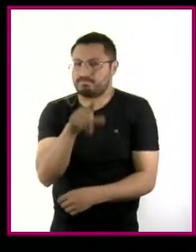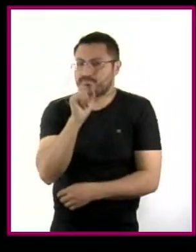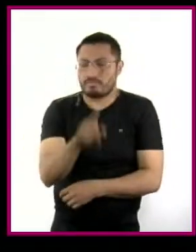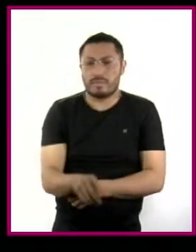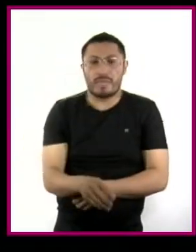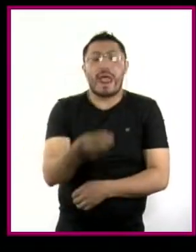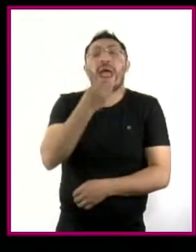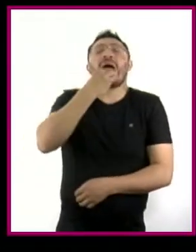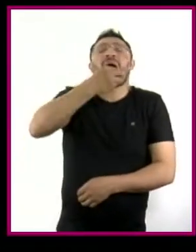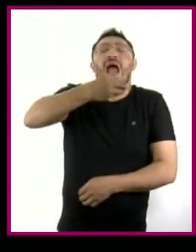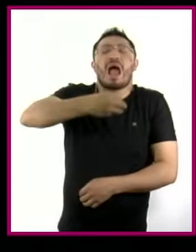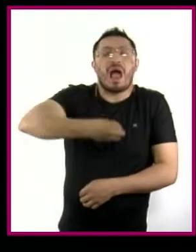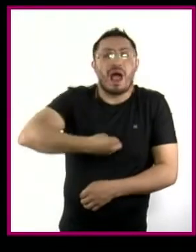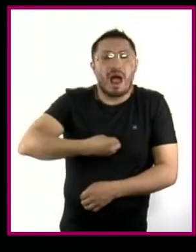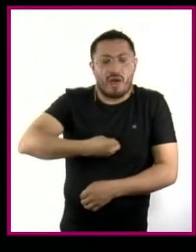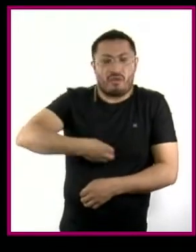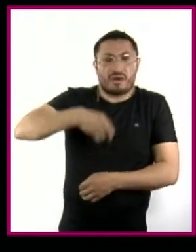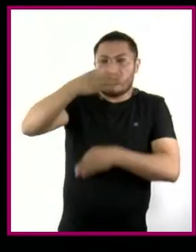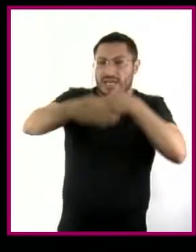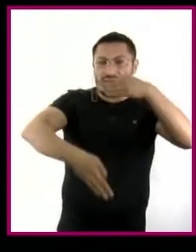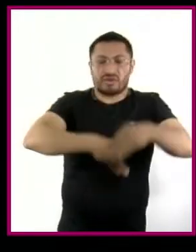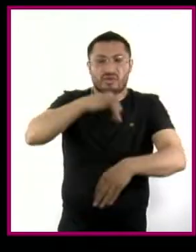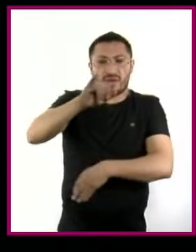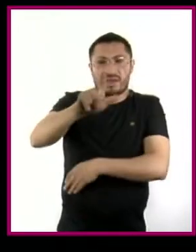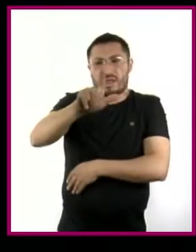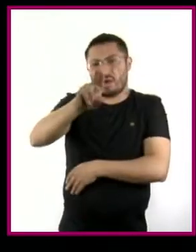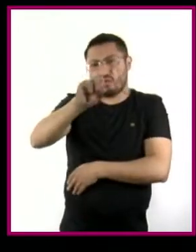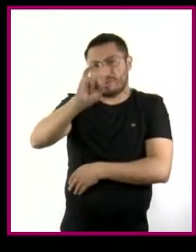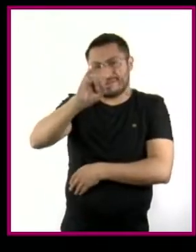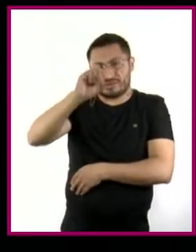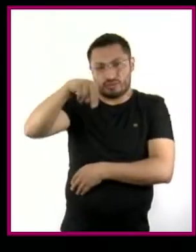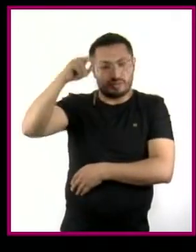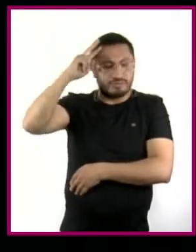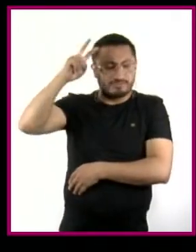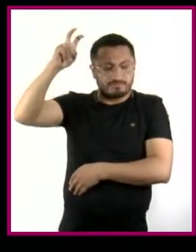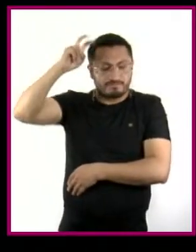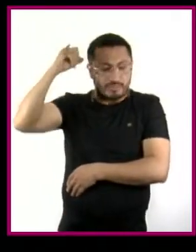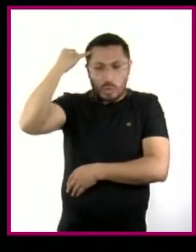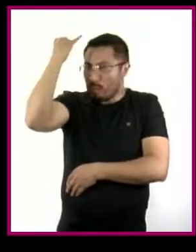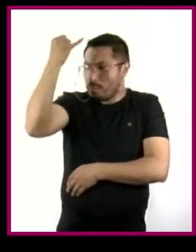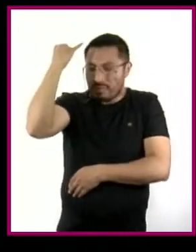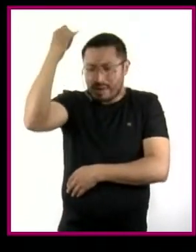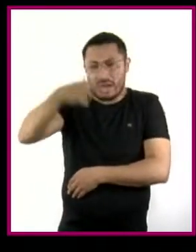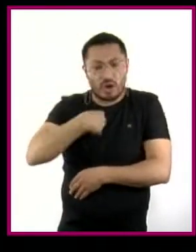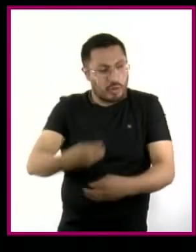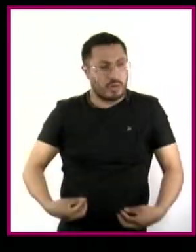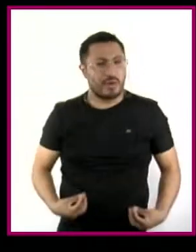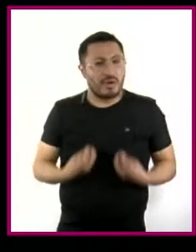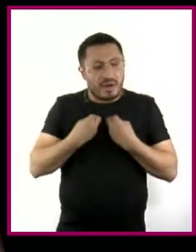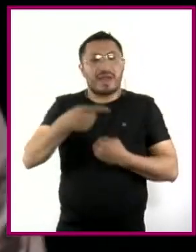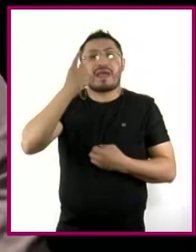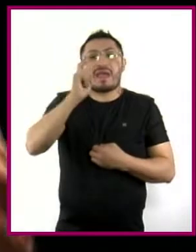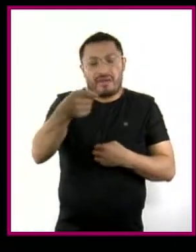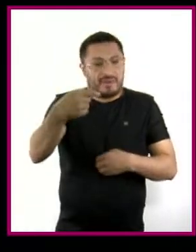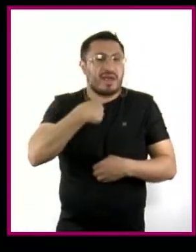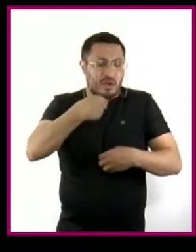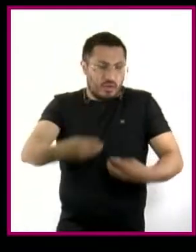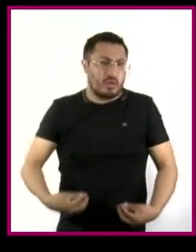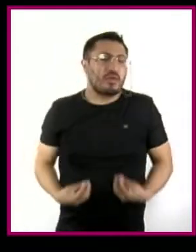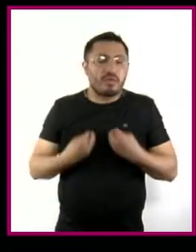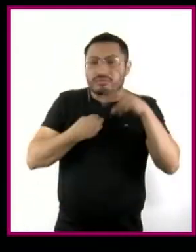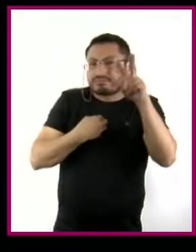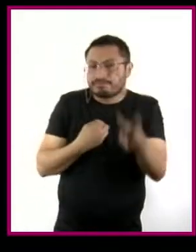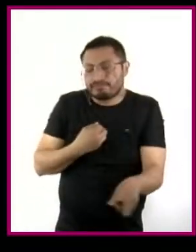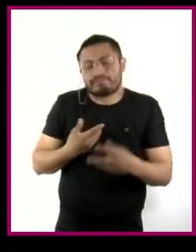una ilusión, si ya lo estoy viviendo, es porque al menos yo existo. Es